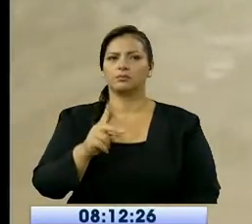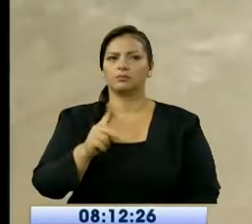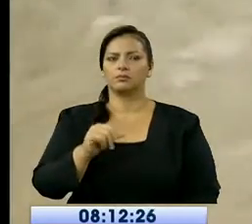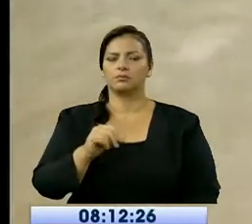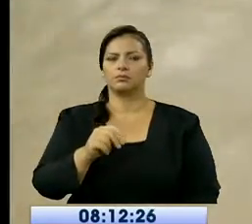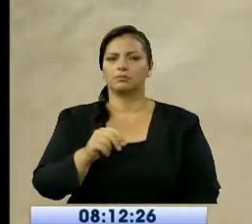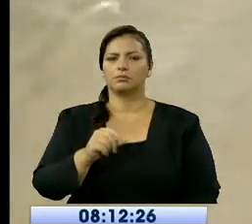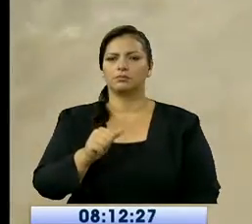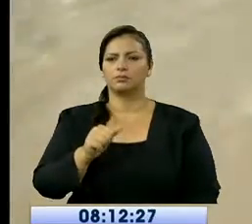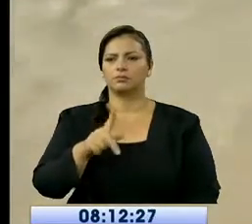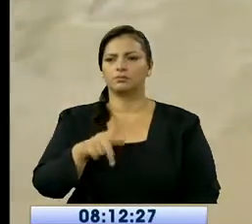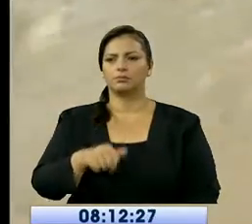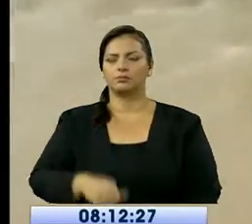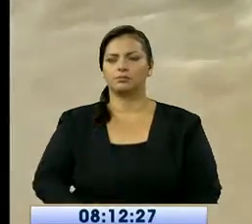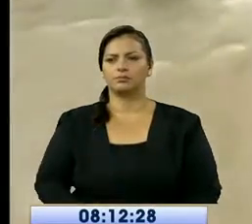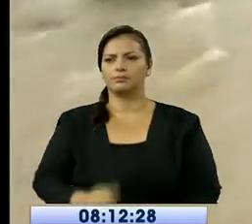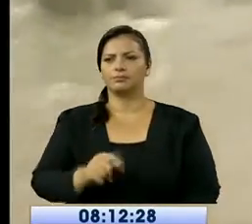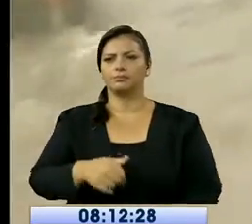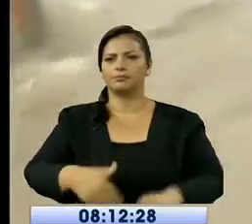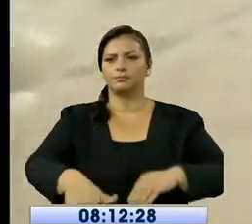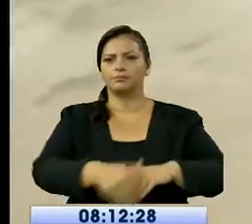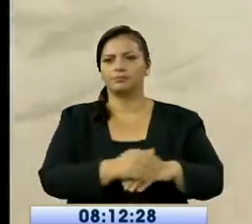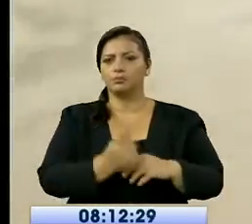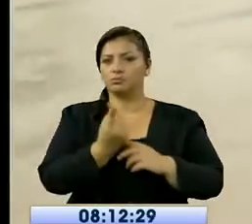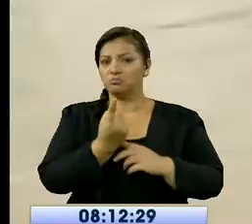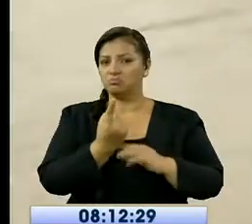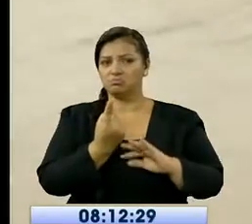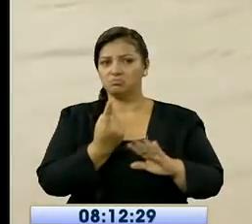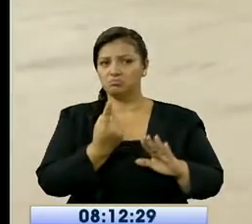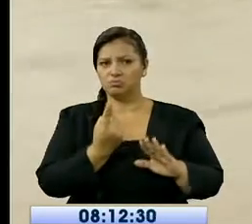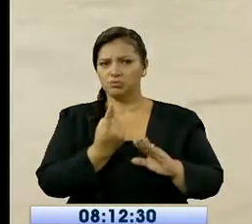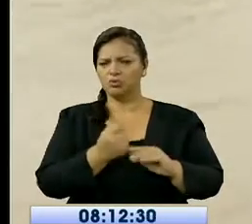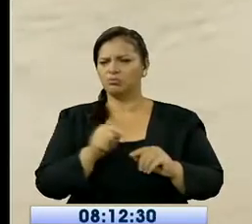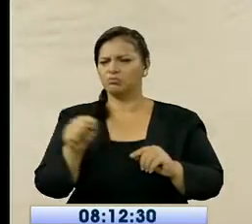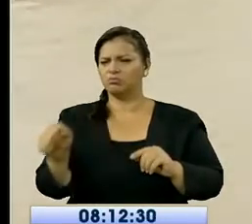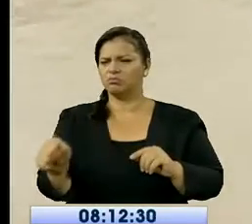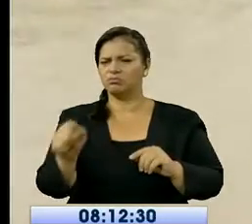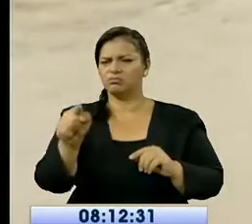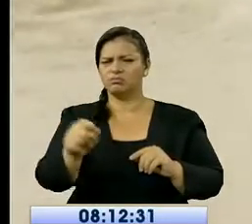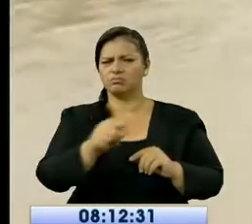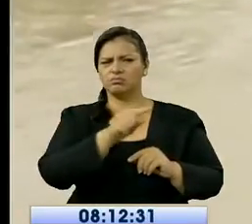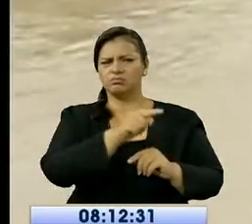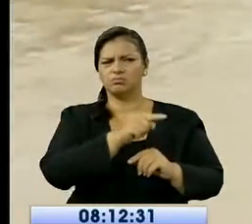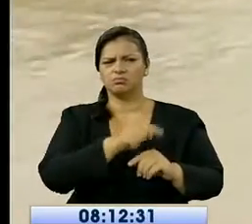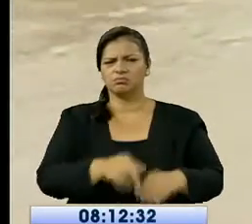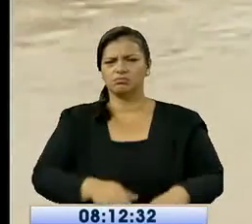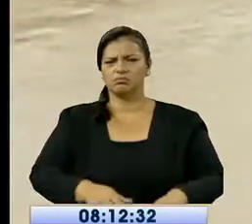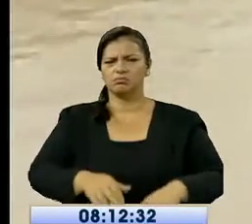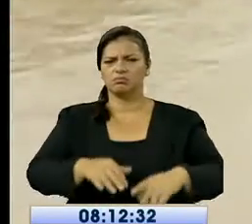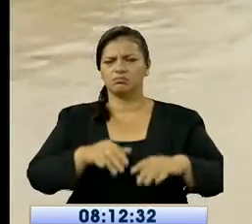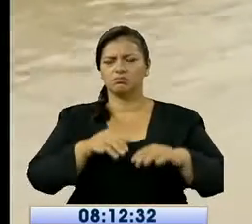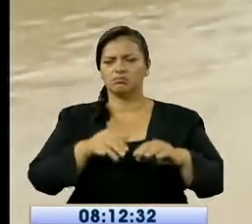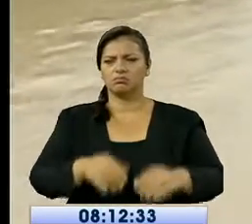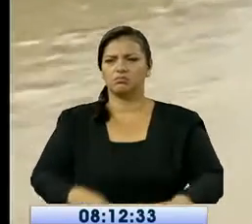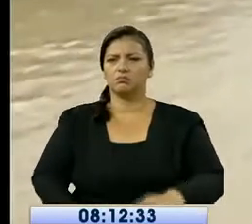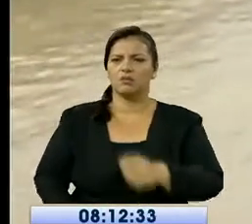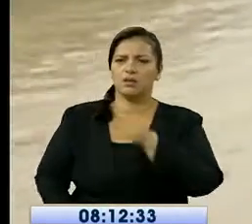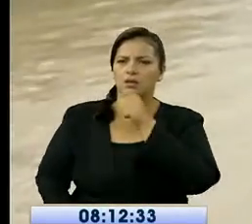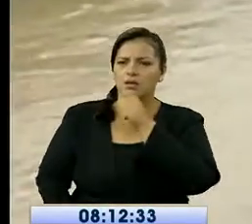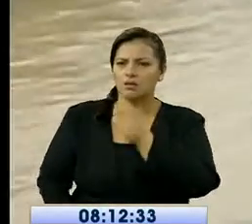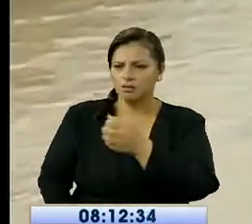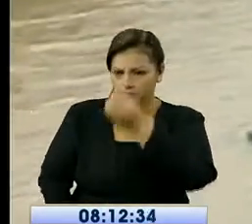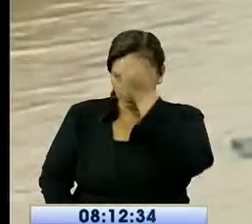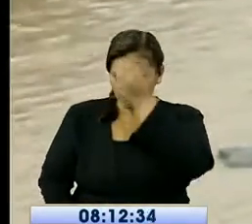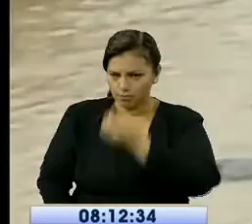son varias las calles que se encuentran en estas situaciones. Mi estimada amiga, por acá, el diálogo con la comunidad de inmediato. Mi estimada amiga, buenos